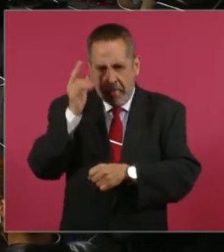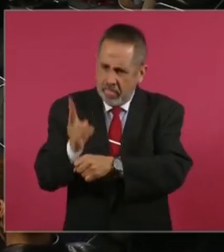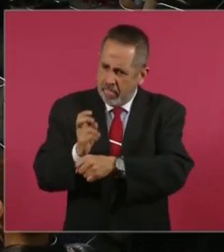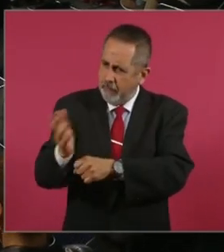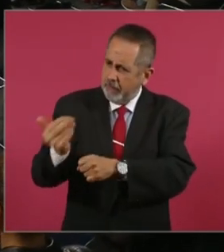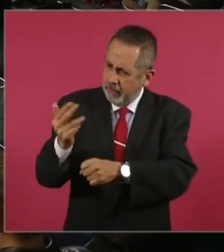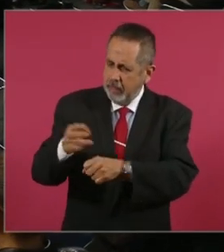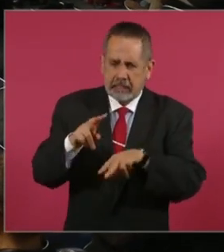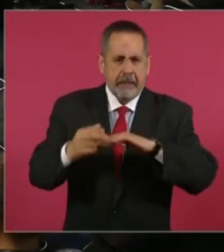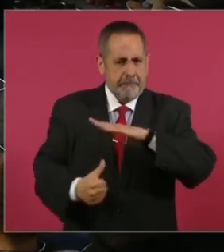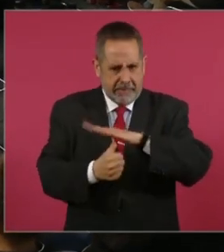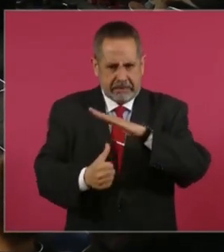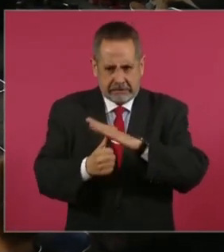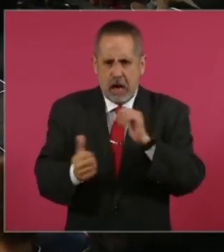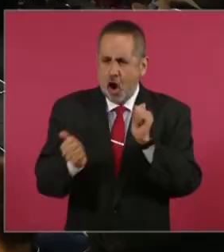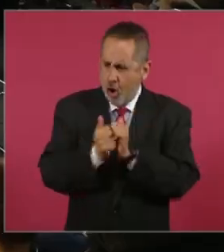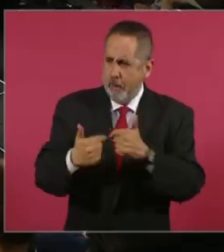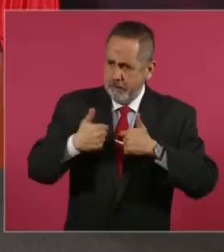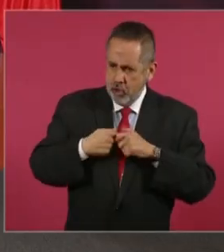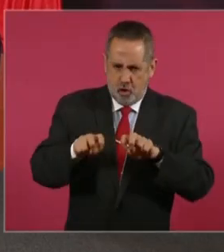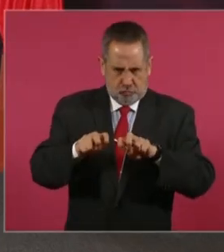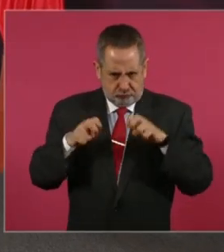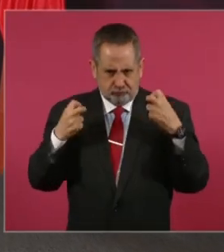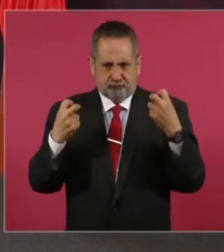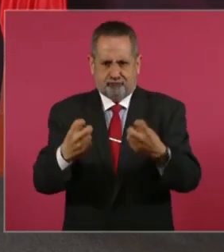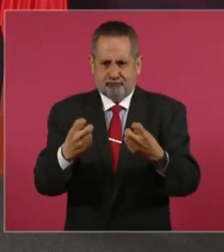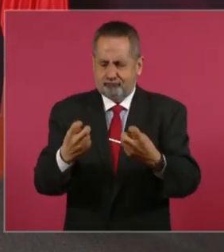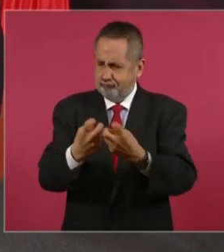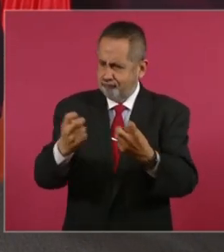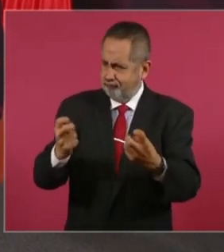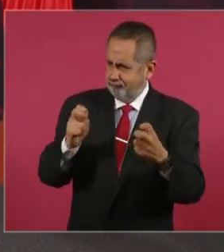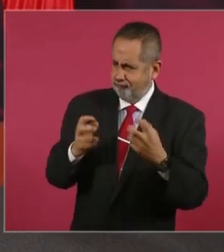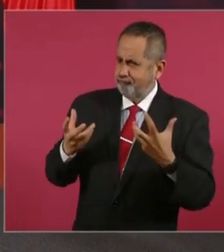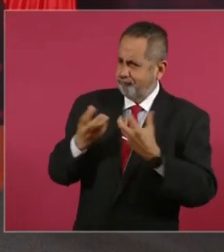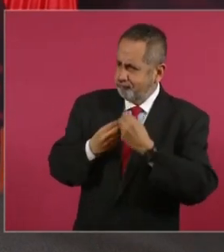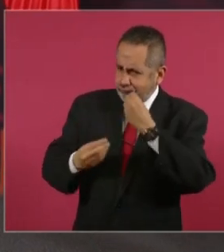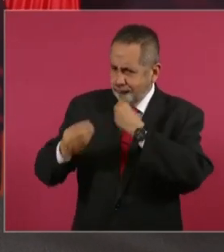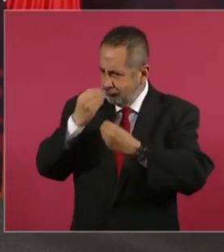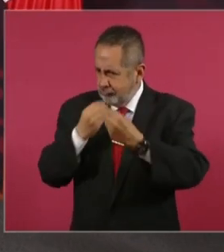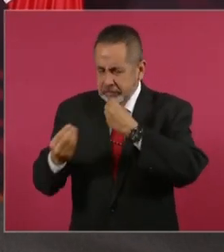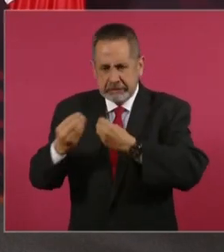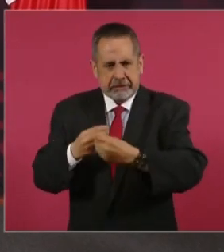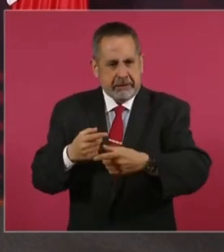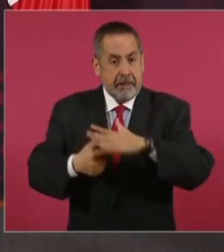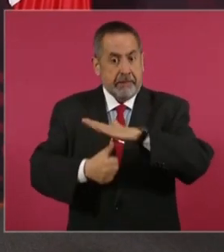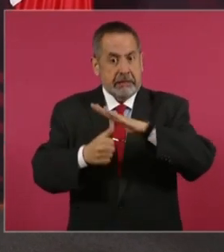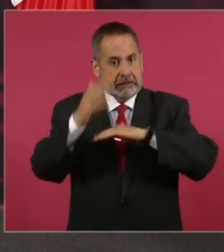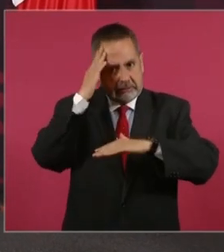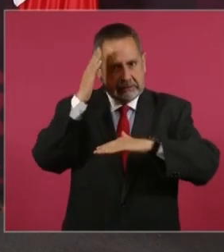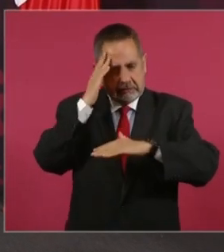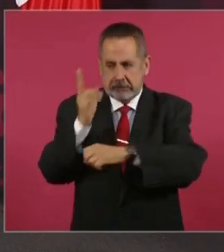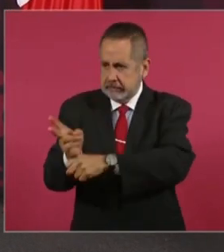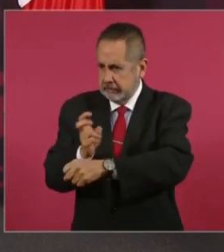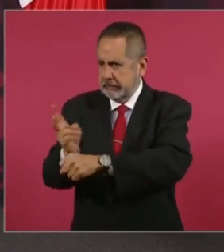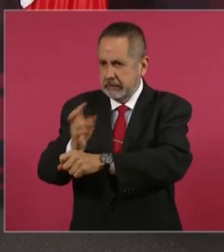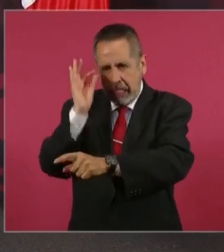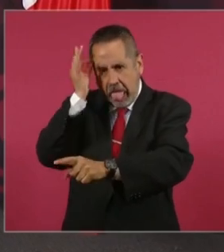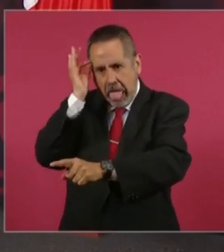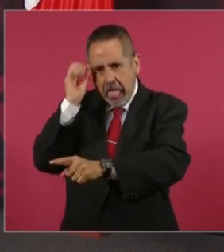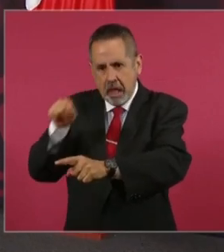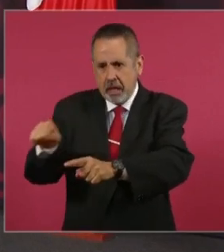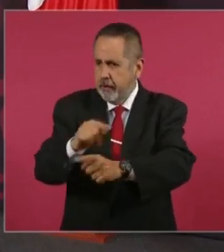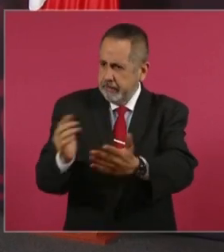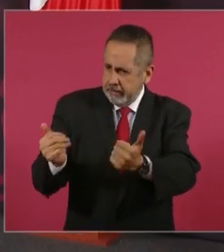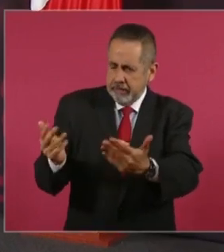sentaran en la mesa principal de la Hacienda.